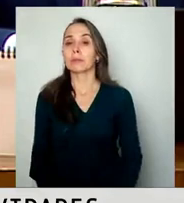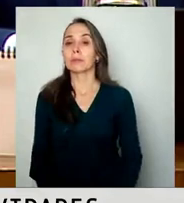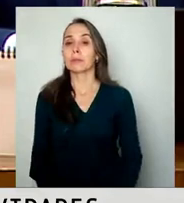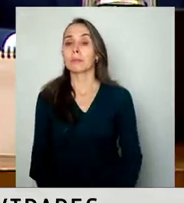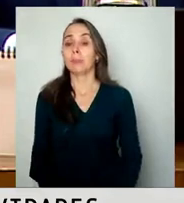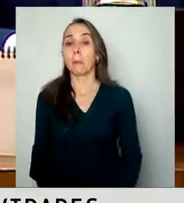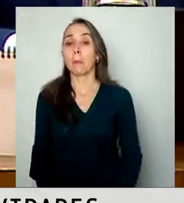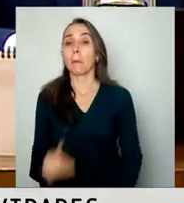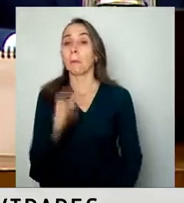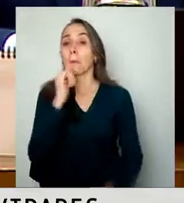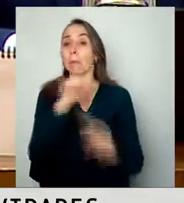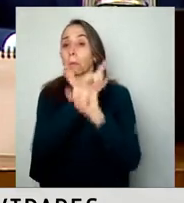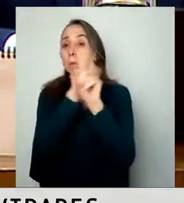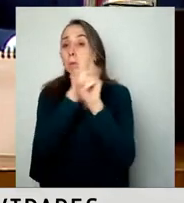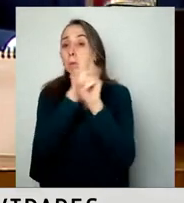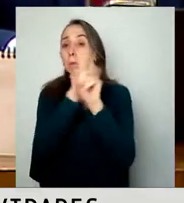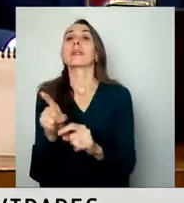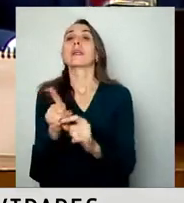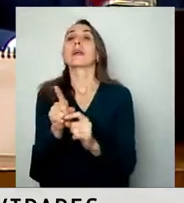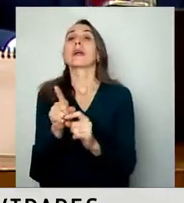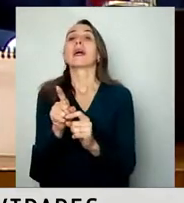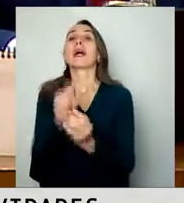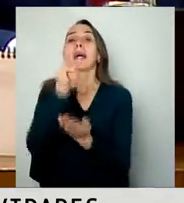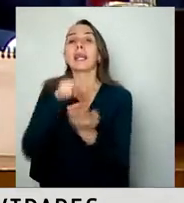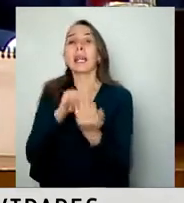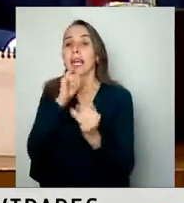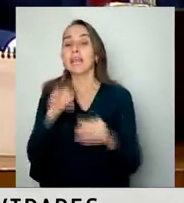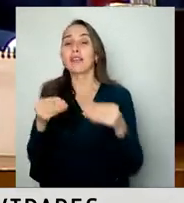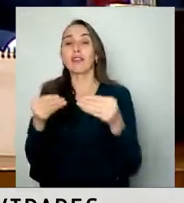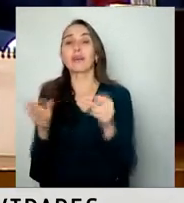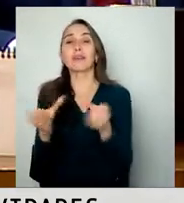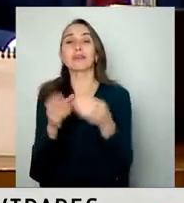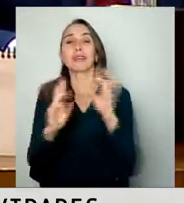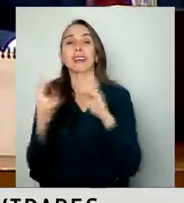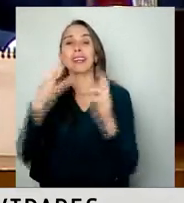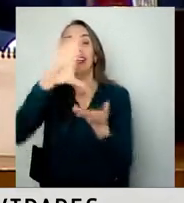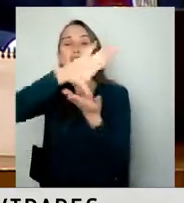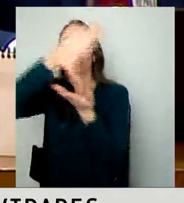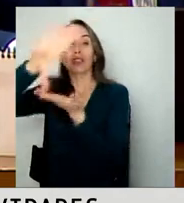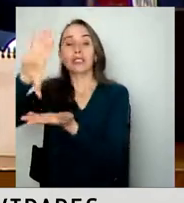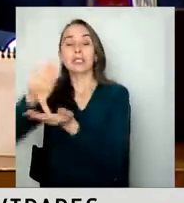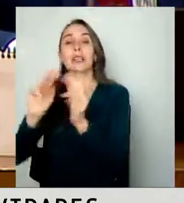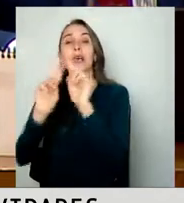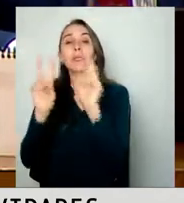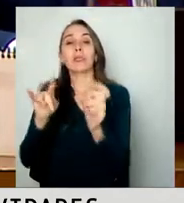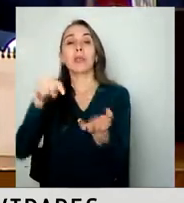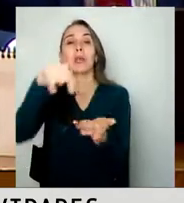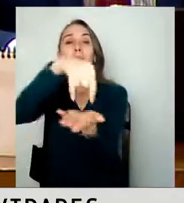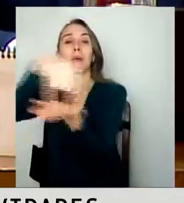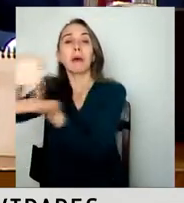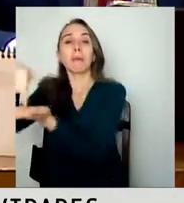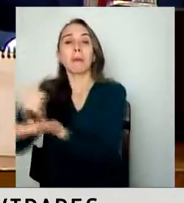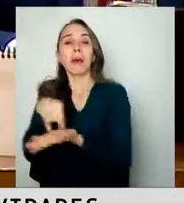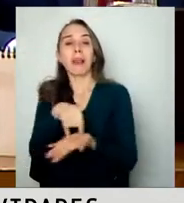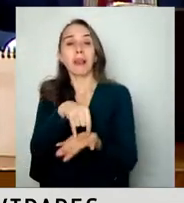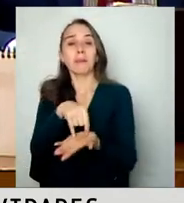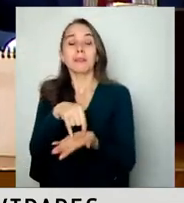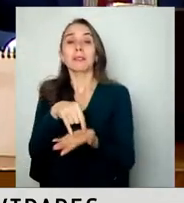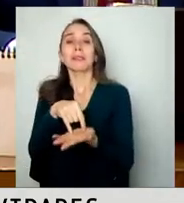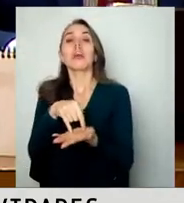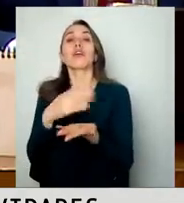rinde el informe de la comisión de relaciones exteriores asuntos interparlamentarios e integración